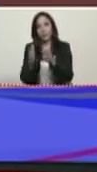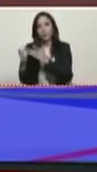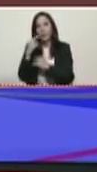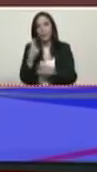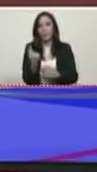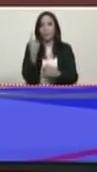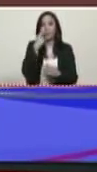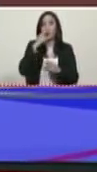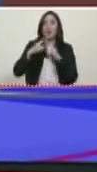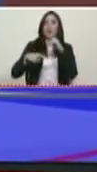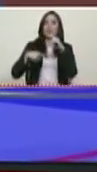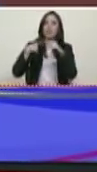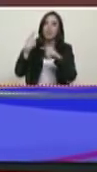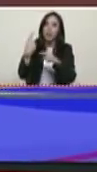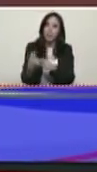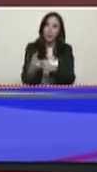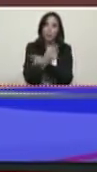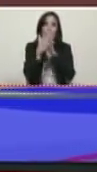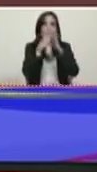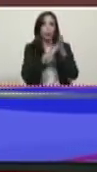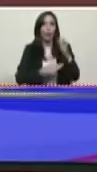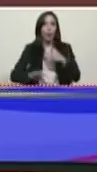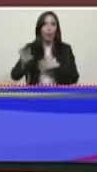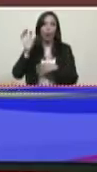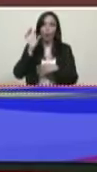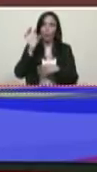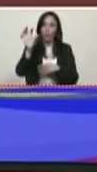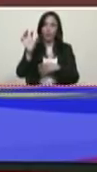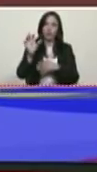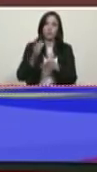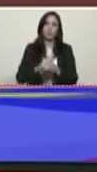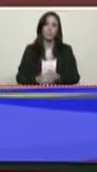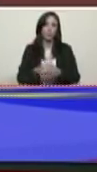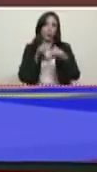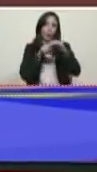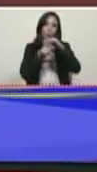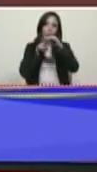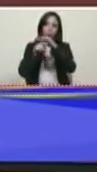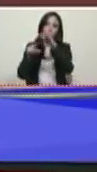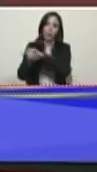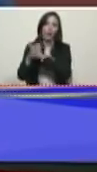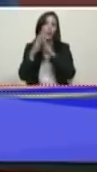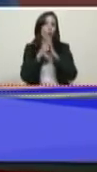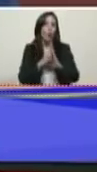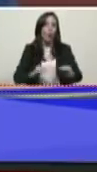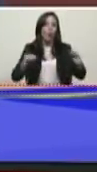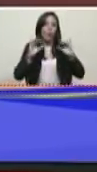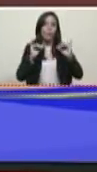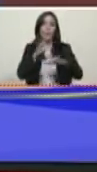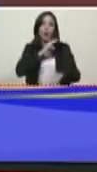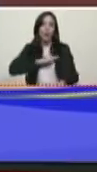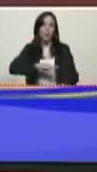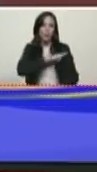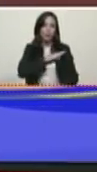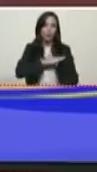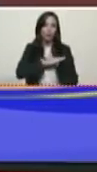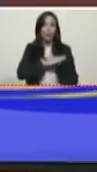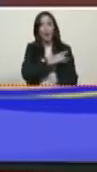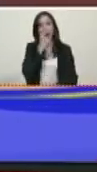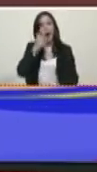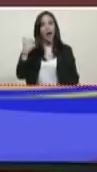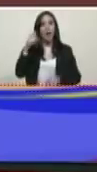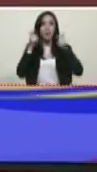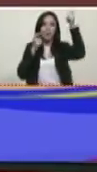y después vamos a llegar a todo el país como todas las misiones el concepto de misión creada por el